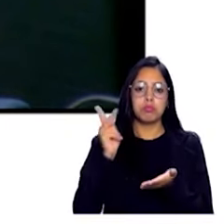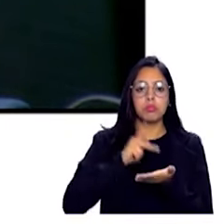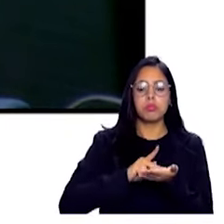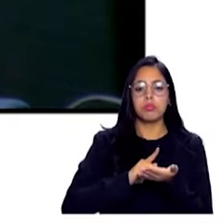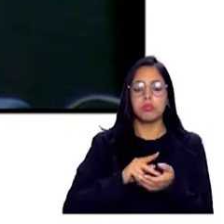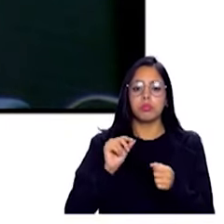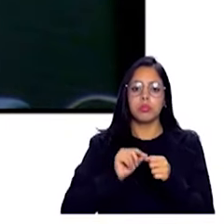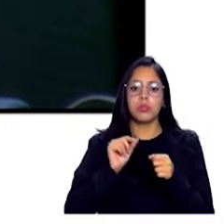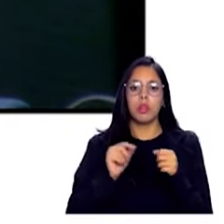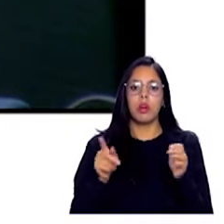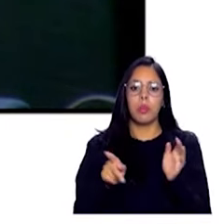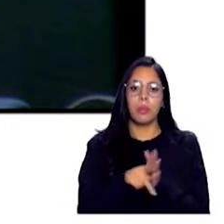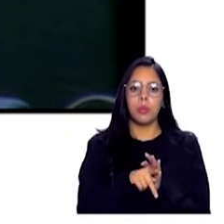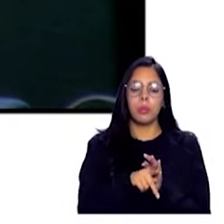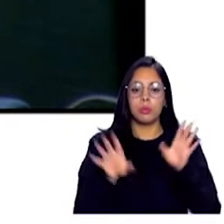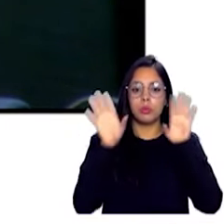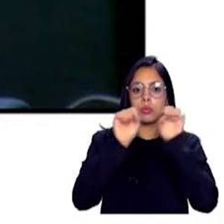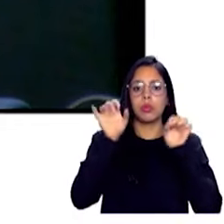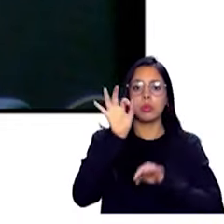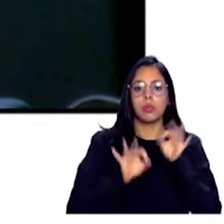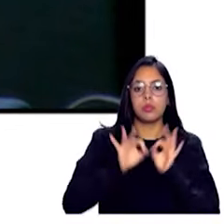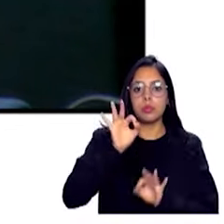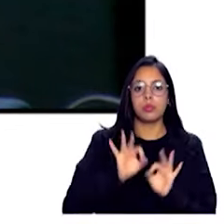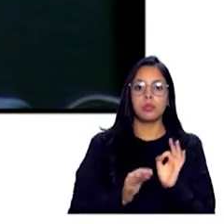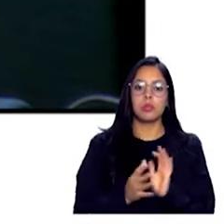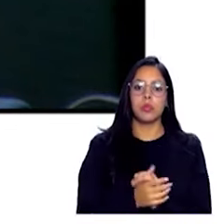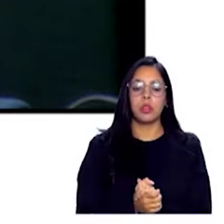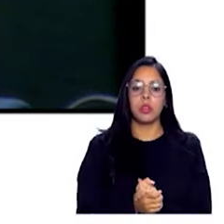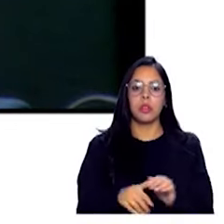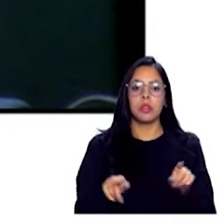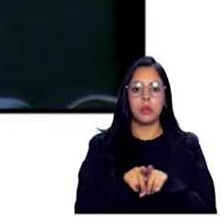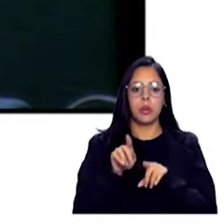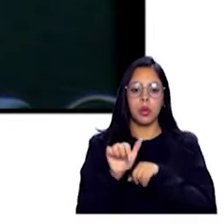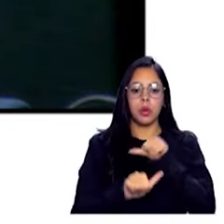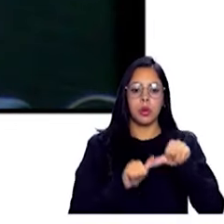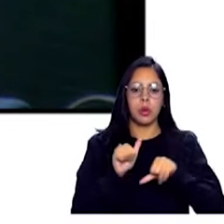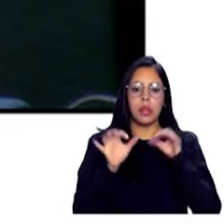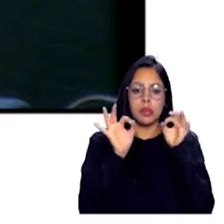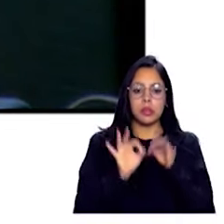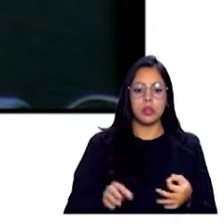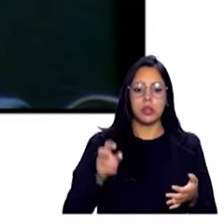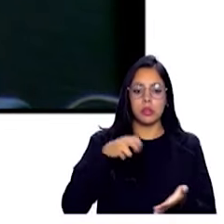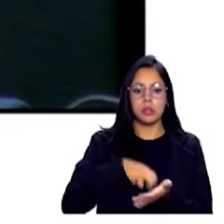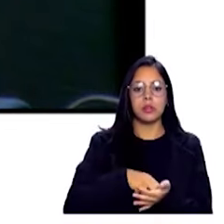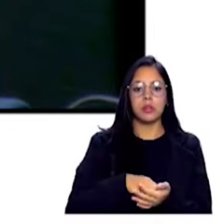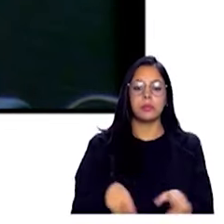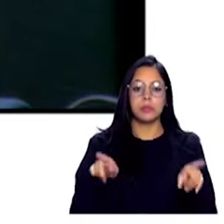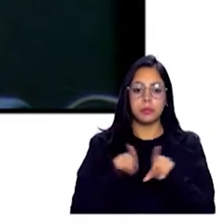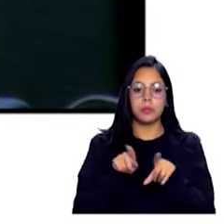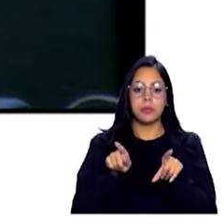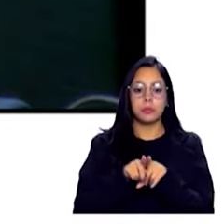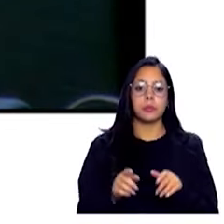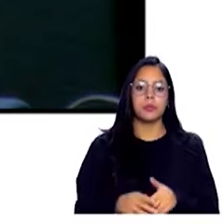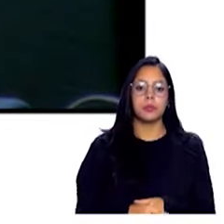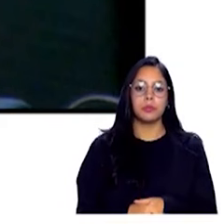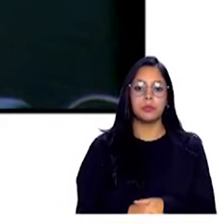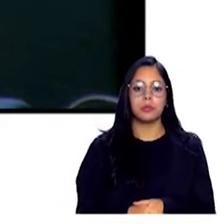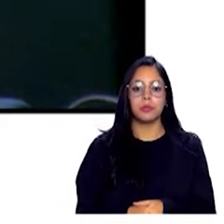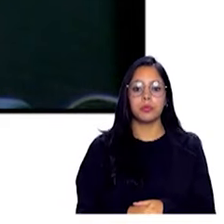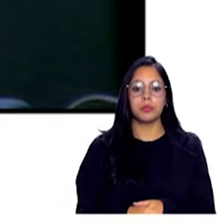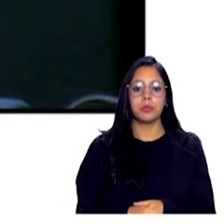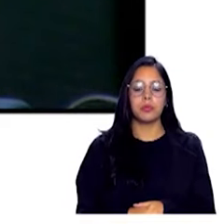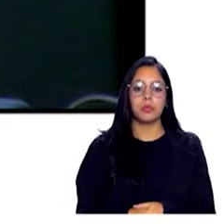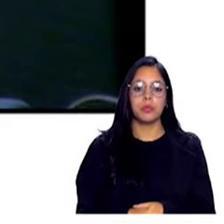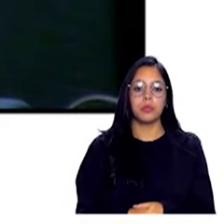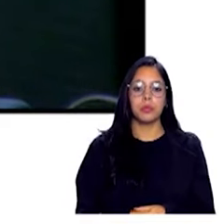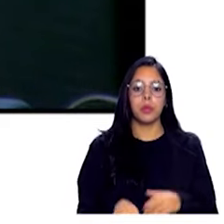tribunal de justicia yir la sentencia y luego se pueden plantear como cuestiones nuevas algunas cuestiones que tradicionalmente se